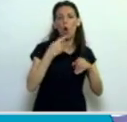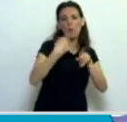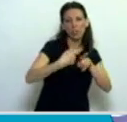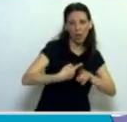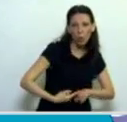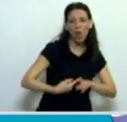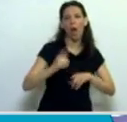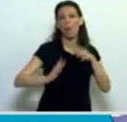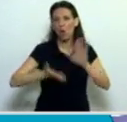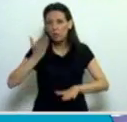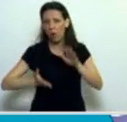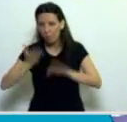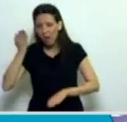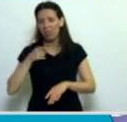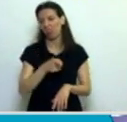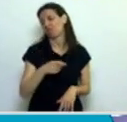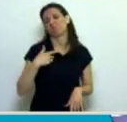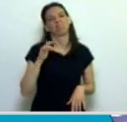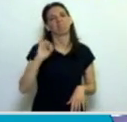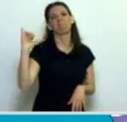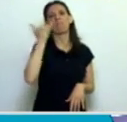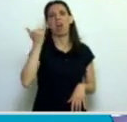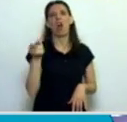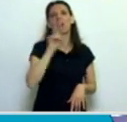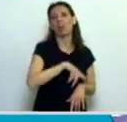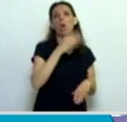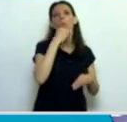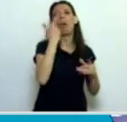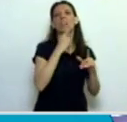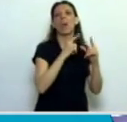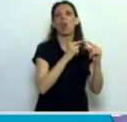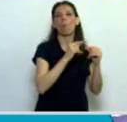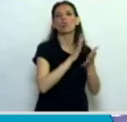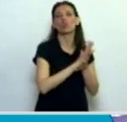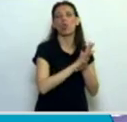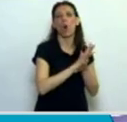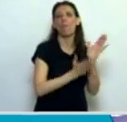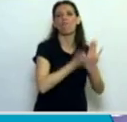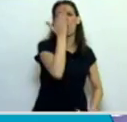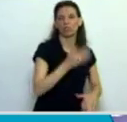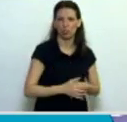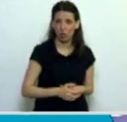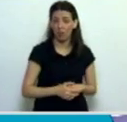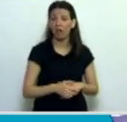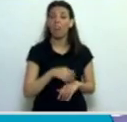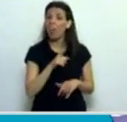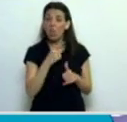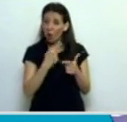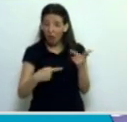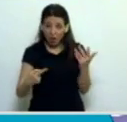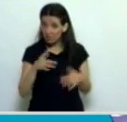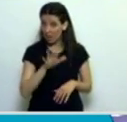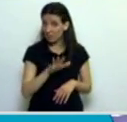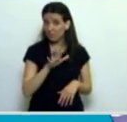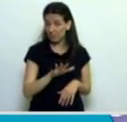haberes fueron ganándole a cualquier índice inflacionario. Claramente todo esto no hubiera sido posible sin